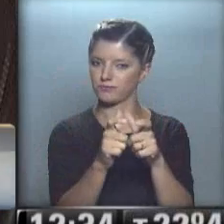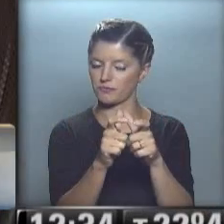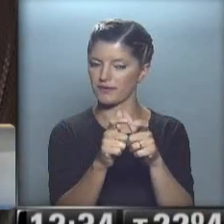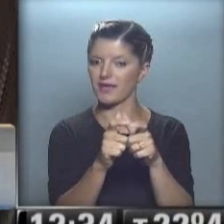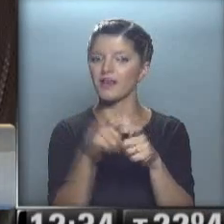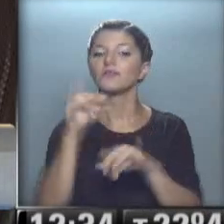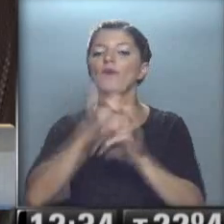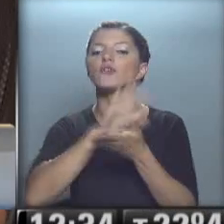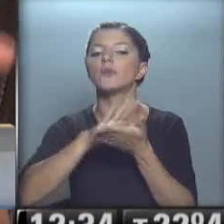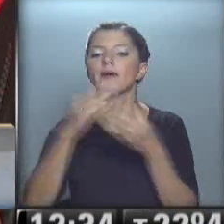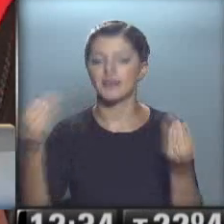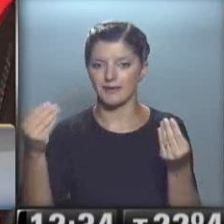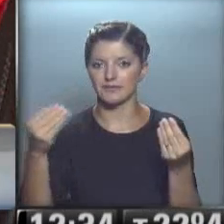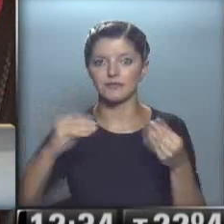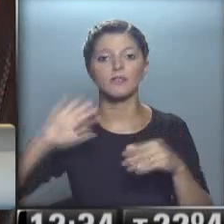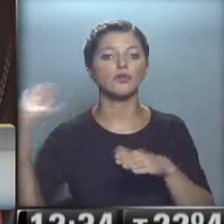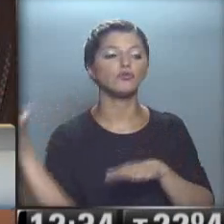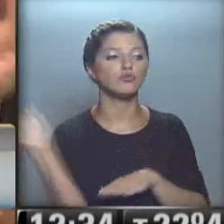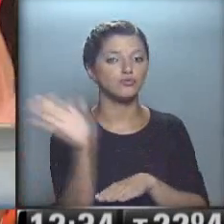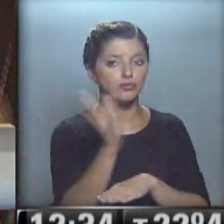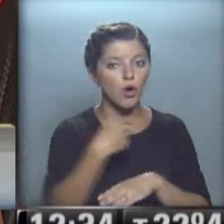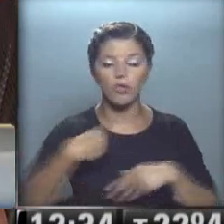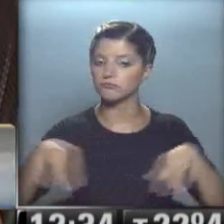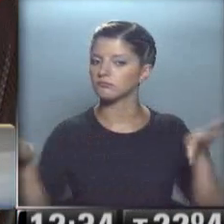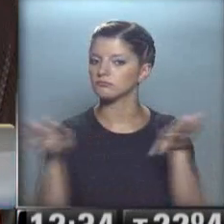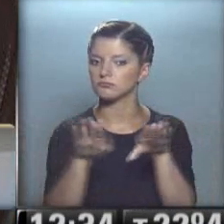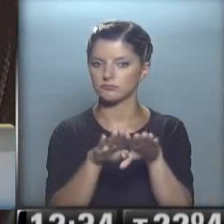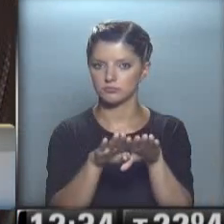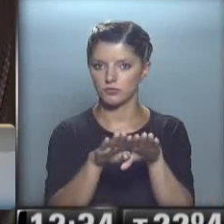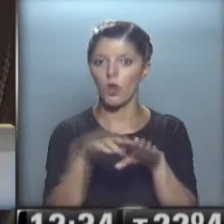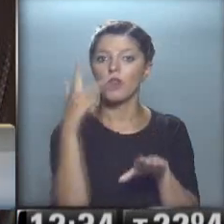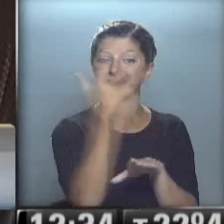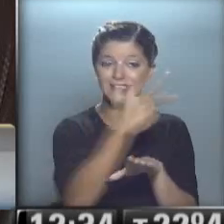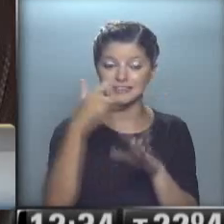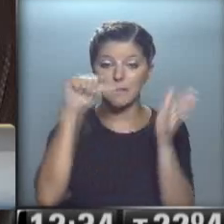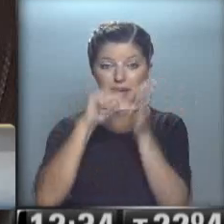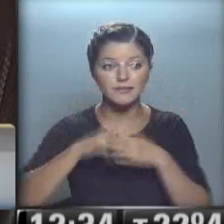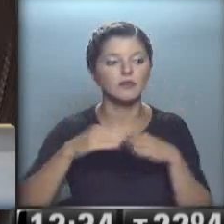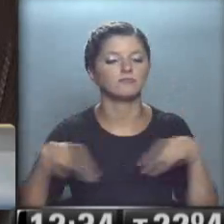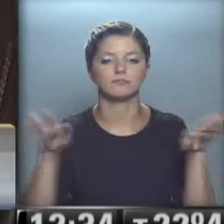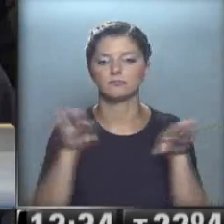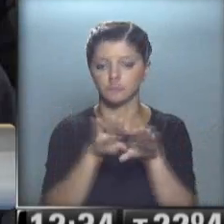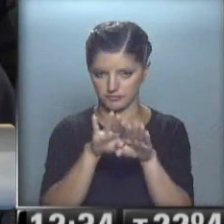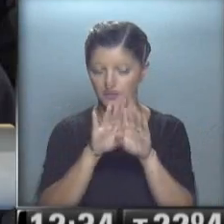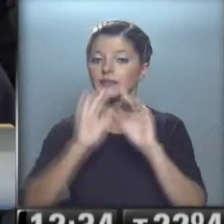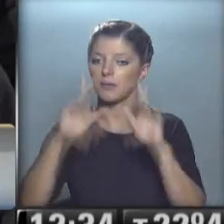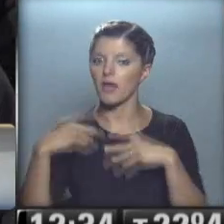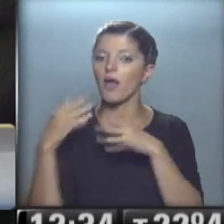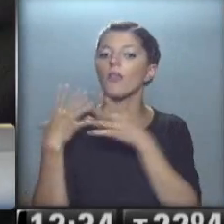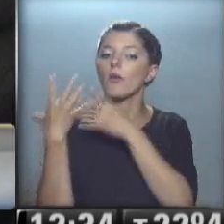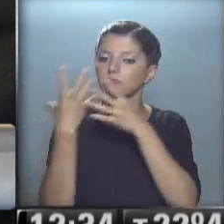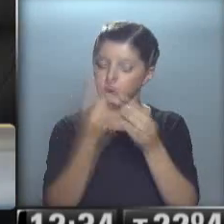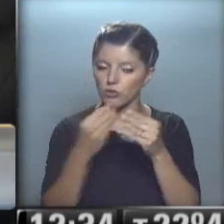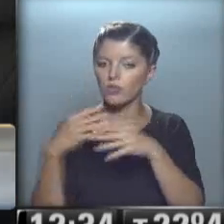novedad la horizontalidad la idea de que somos todos iguales los 33 países y la idea de cooperación de solidaridad